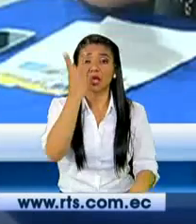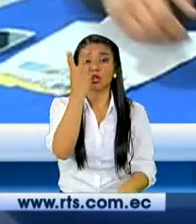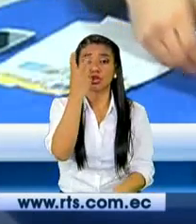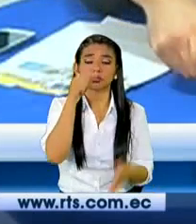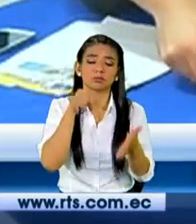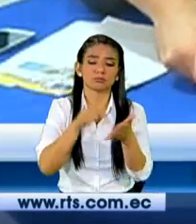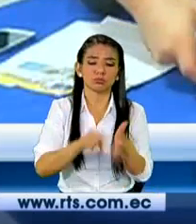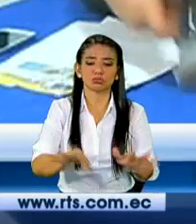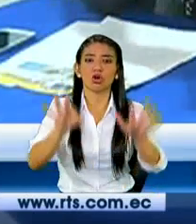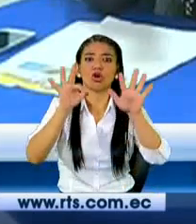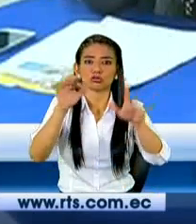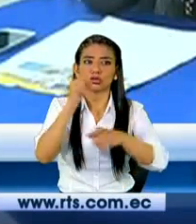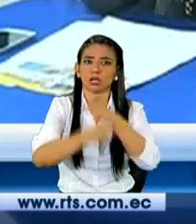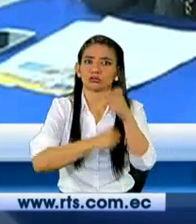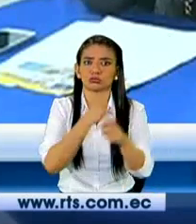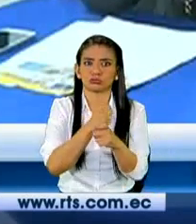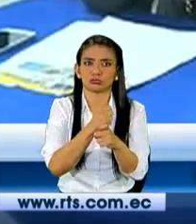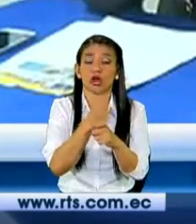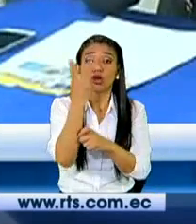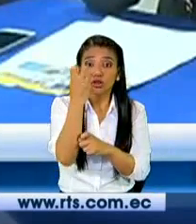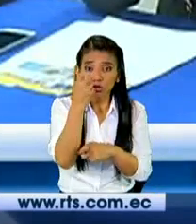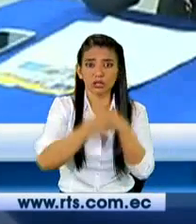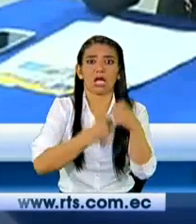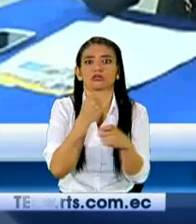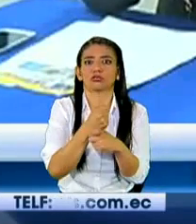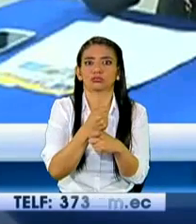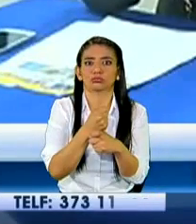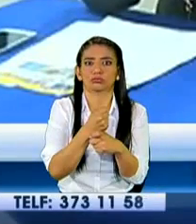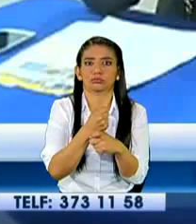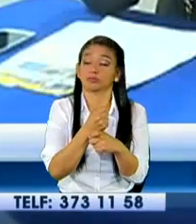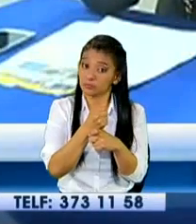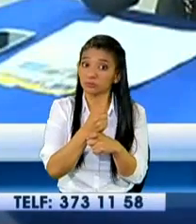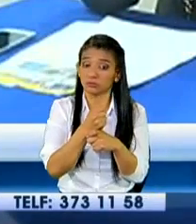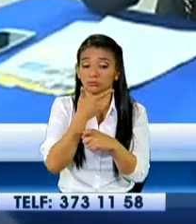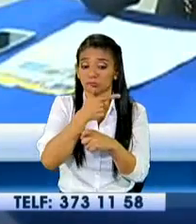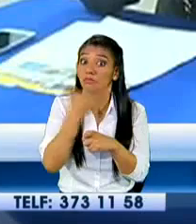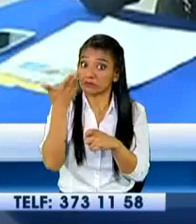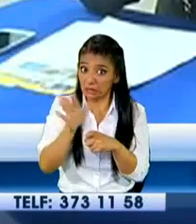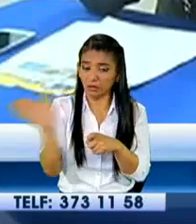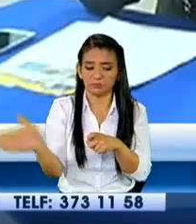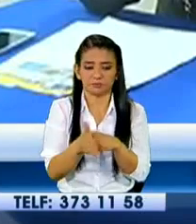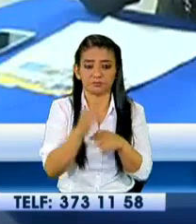12.8 años de edad. Al año 2015 tenemos